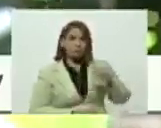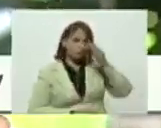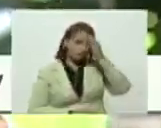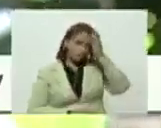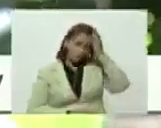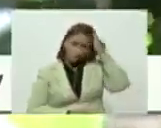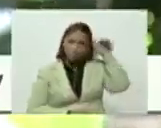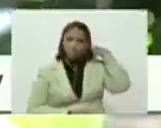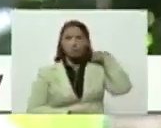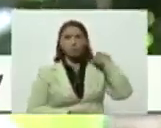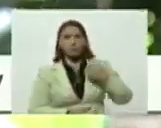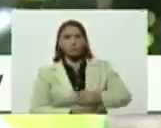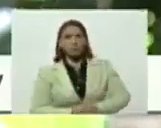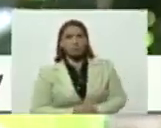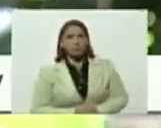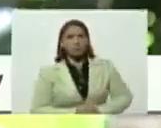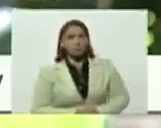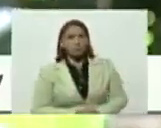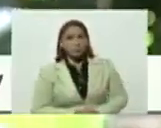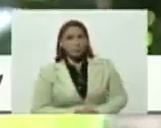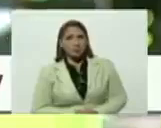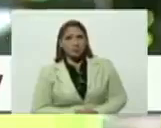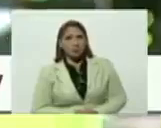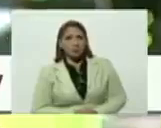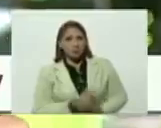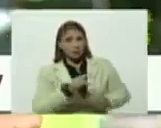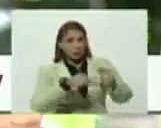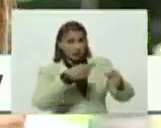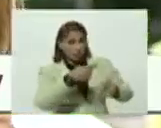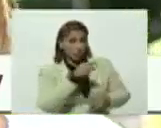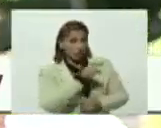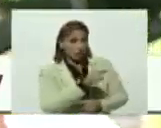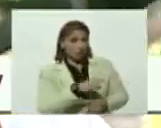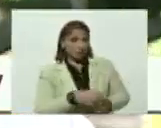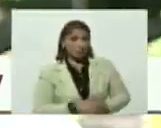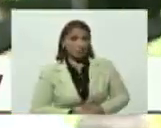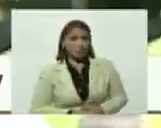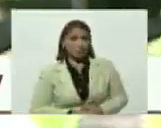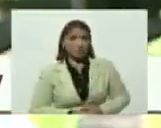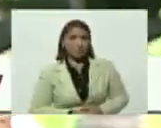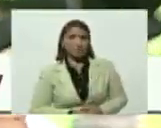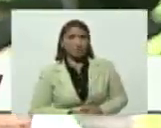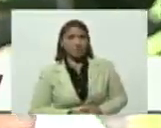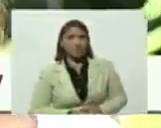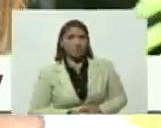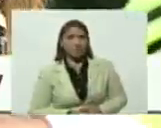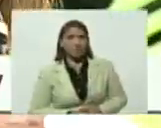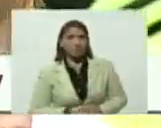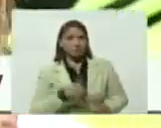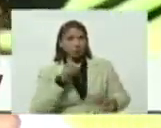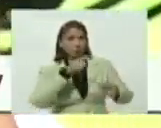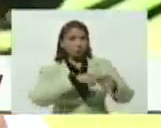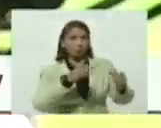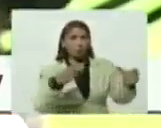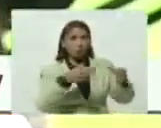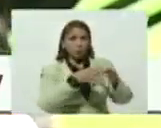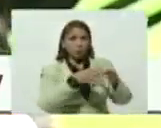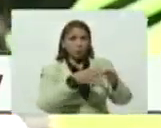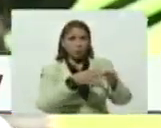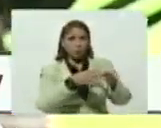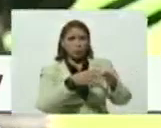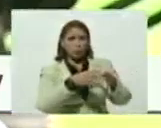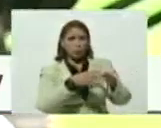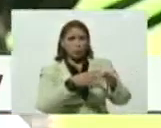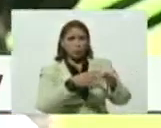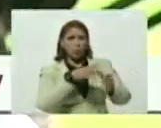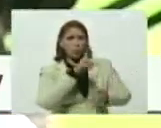Ezequiel Zamora es Punta de Mata. Muchacha. Y luego de ahí... Sí, luego de ahí fui parte de la organización en la